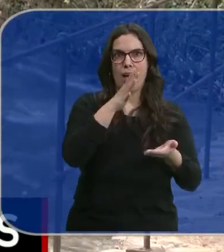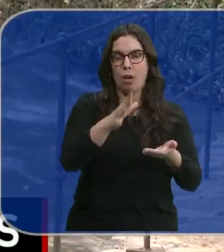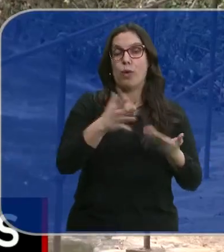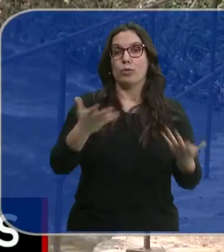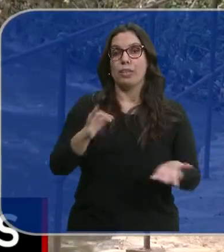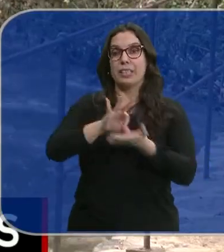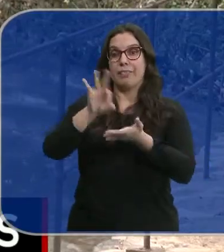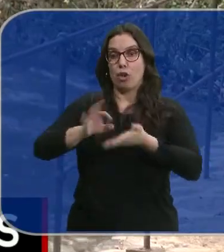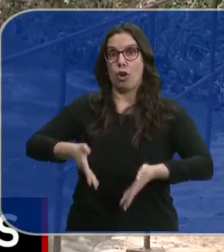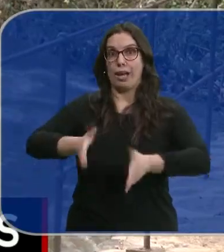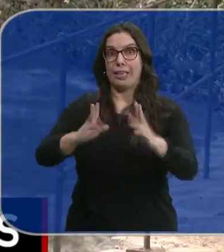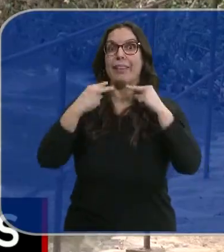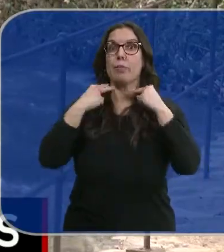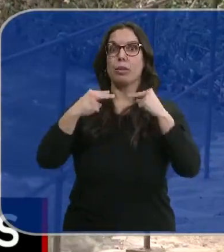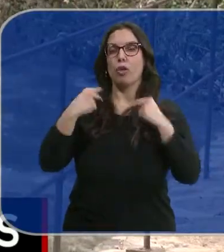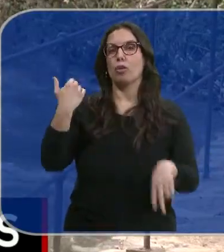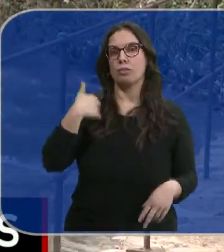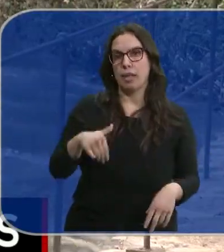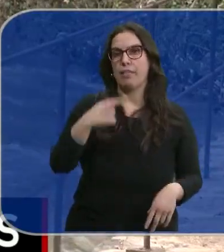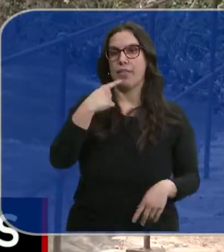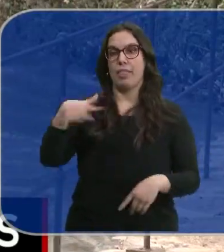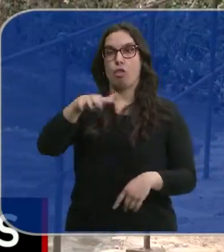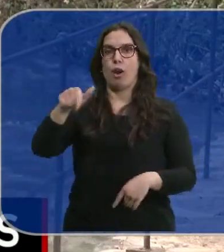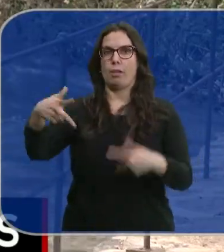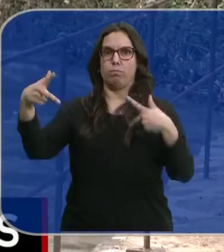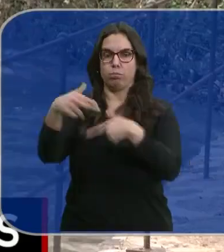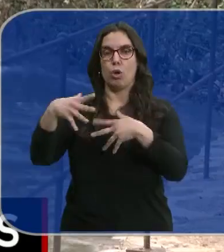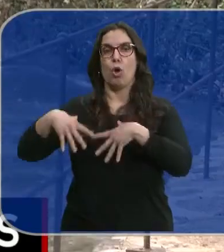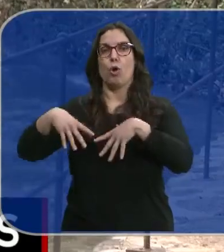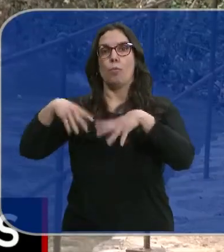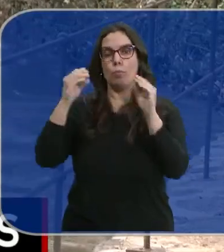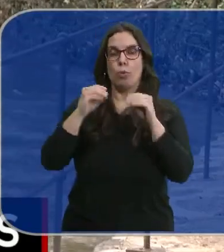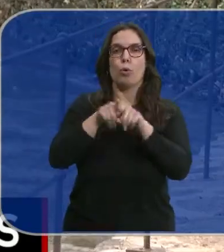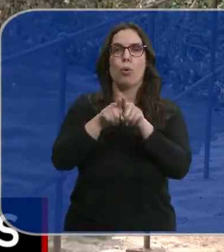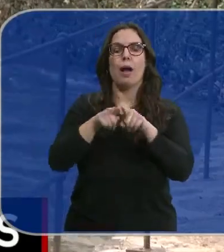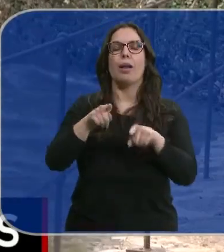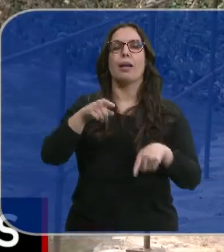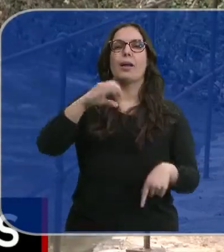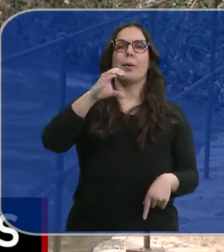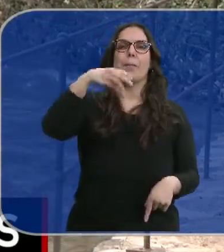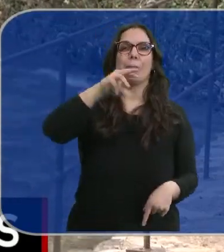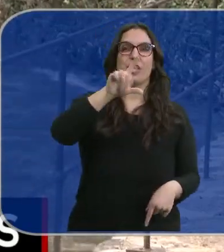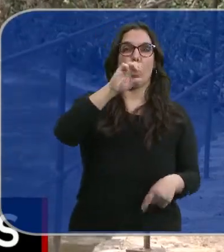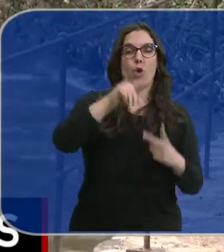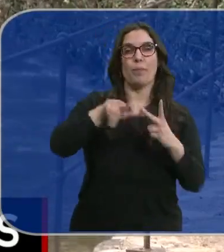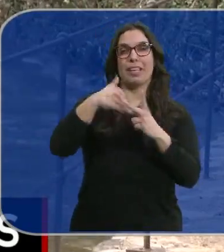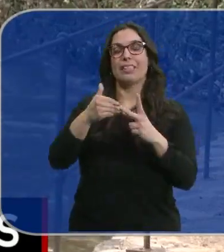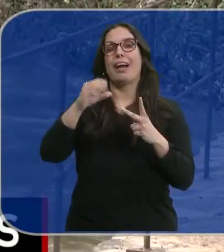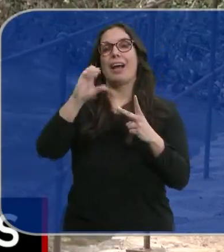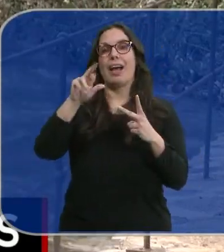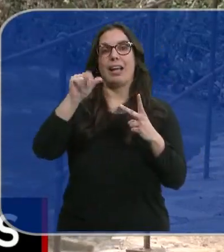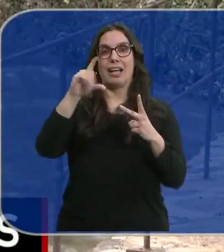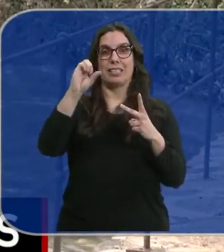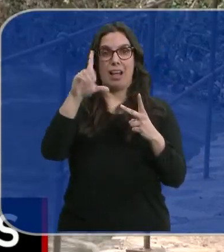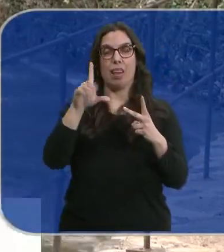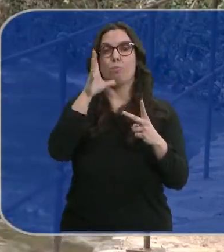el Servicio de Carreteras de la Diputación ya ha dicho que se va a cortar ese tramo entre Burgo-Millodo y Carrascal del Río por riesgo de inundación de la